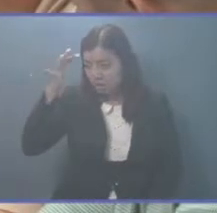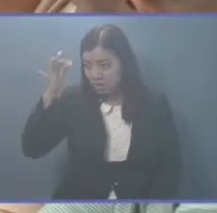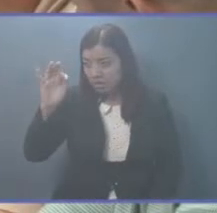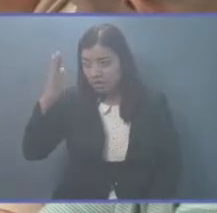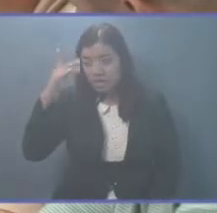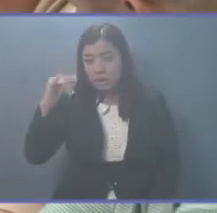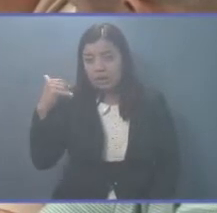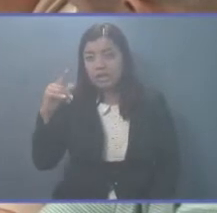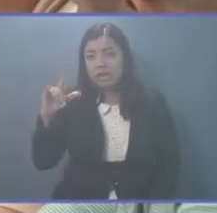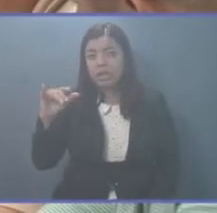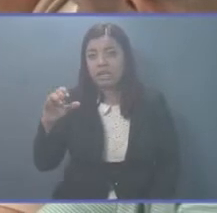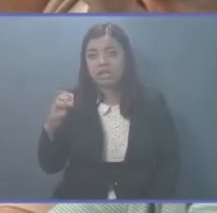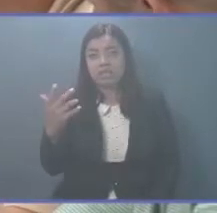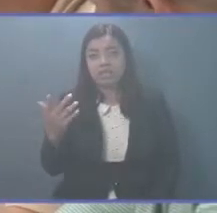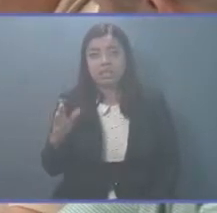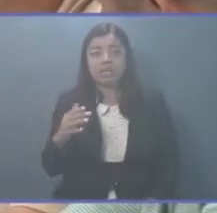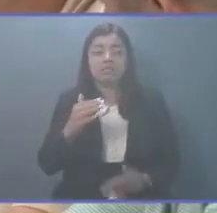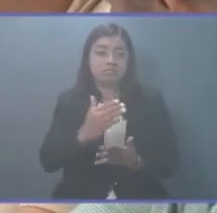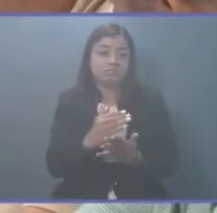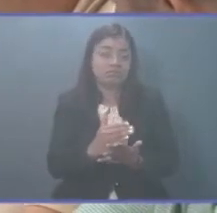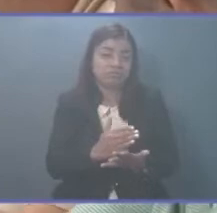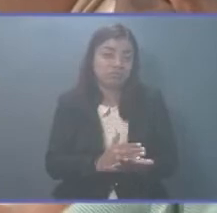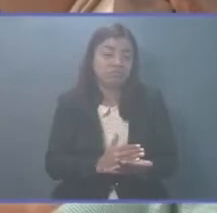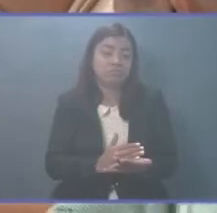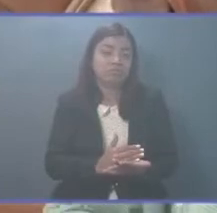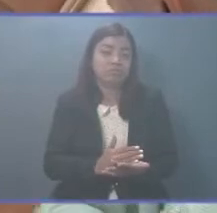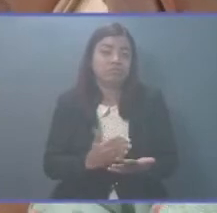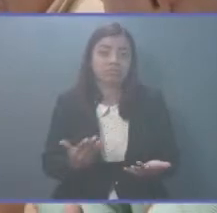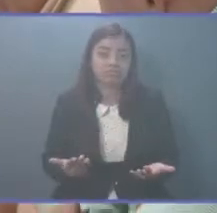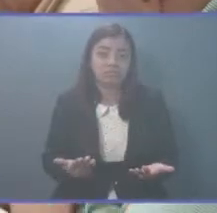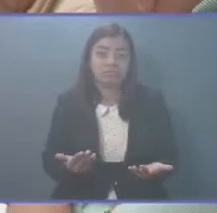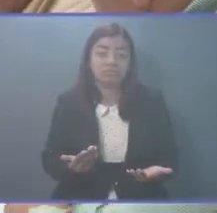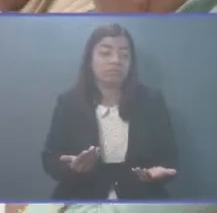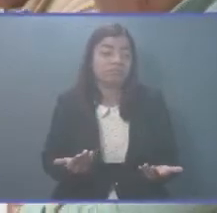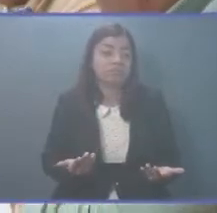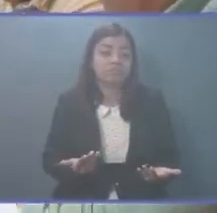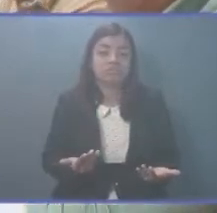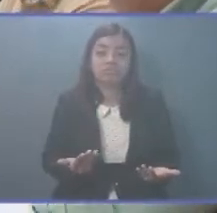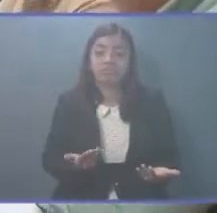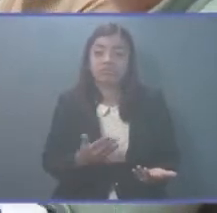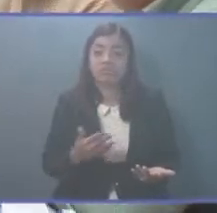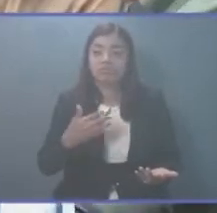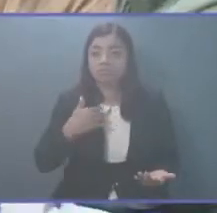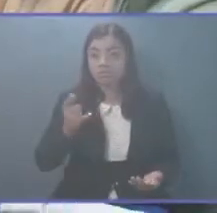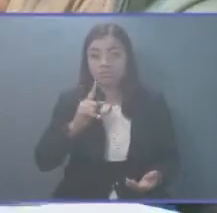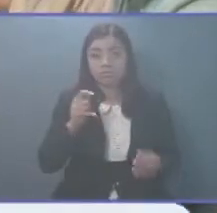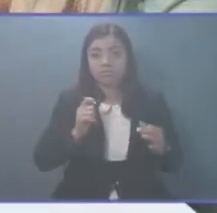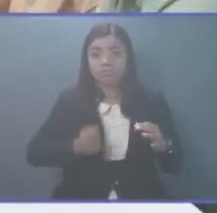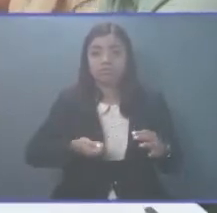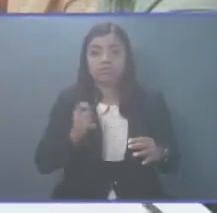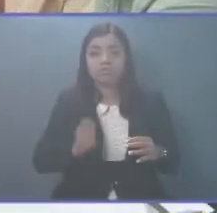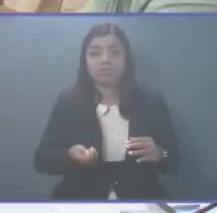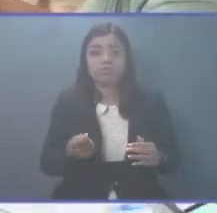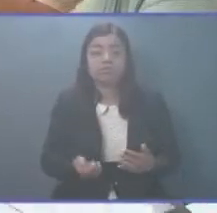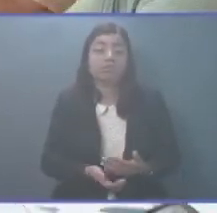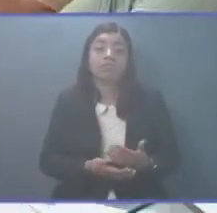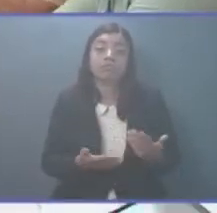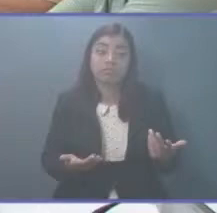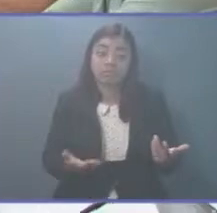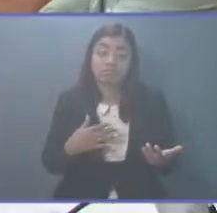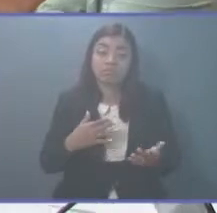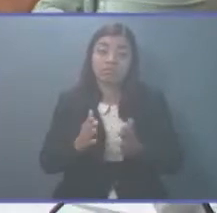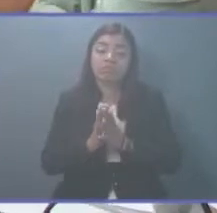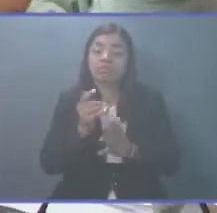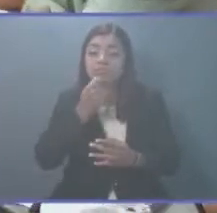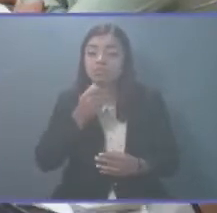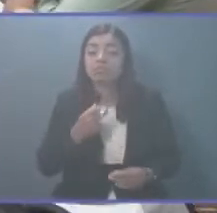licenciada, que eso ya está abarcado. Y yo no soy abogado, pero le digo por